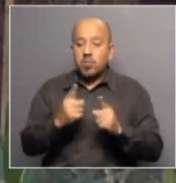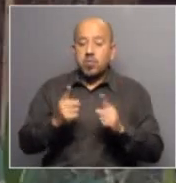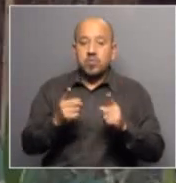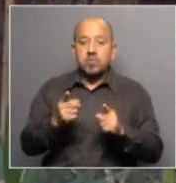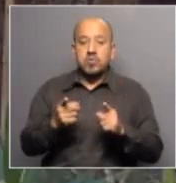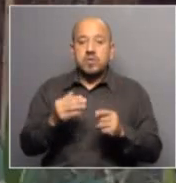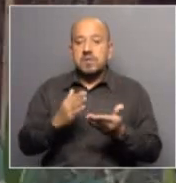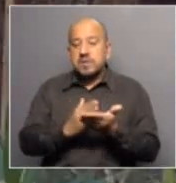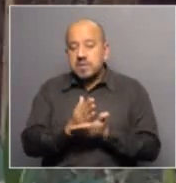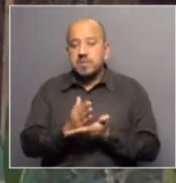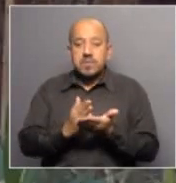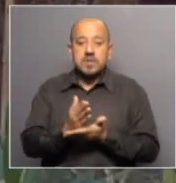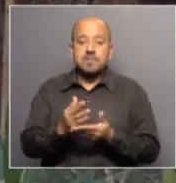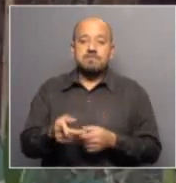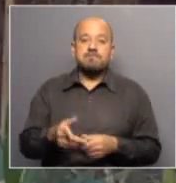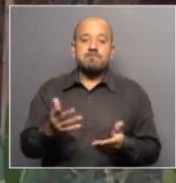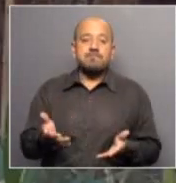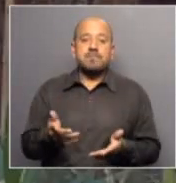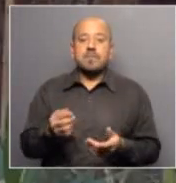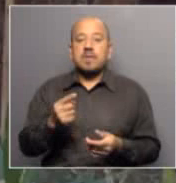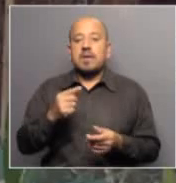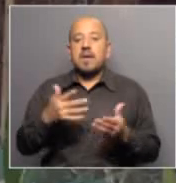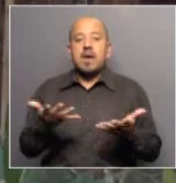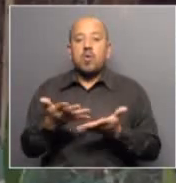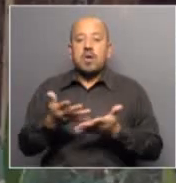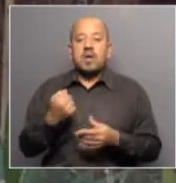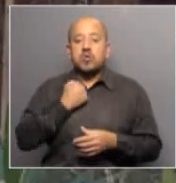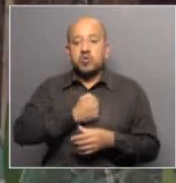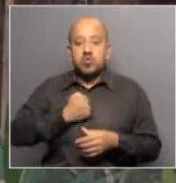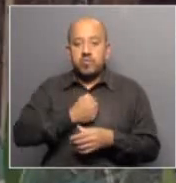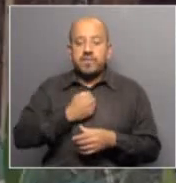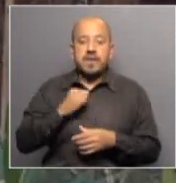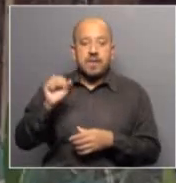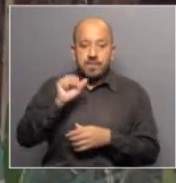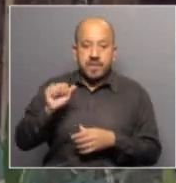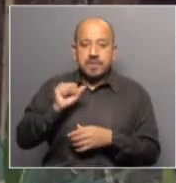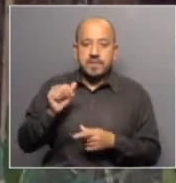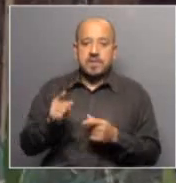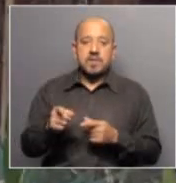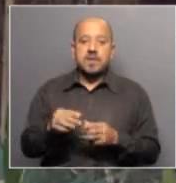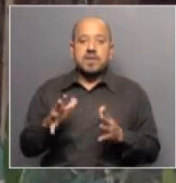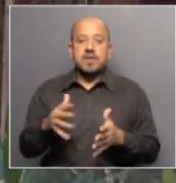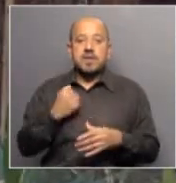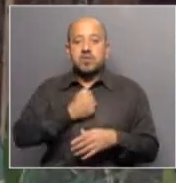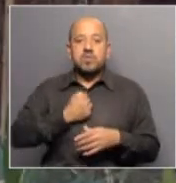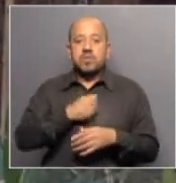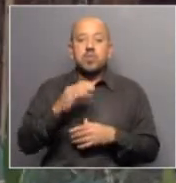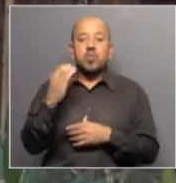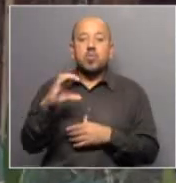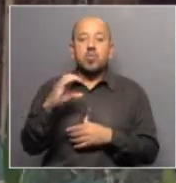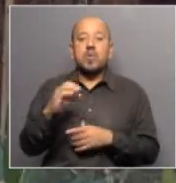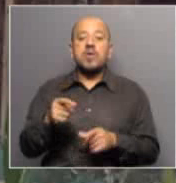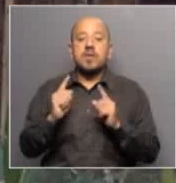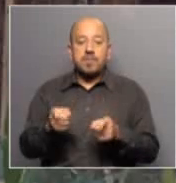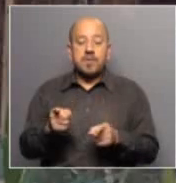sufrieron los autocultivadores en pequeñas cantidades, pero que ahora están sufriendo empresas del ramo y que están sufriendo los clubes, es